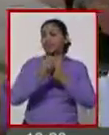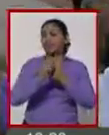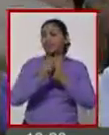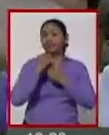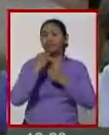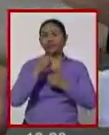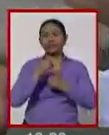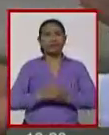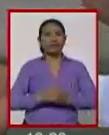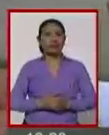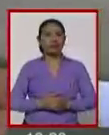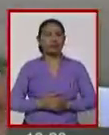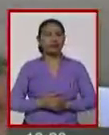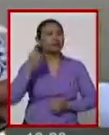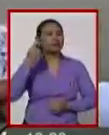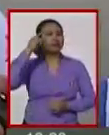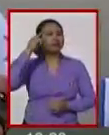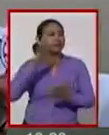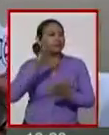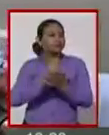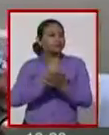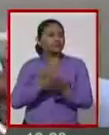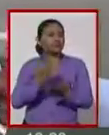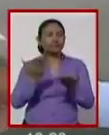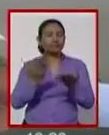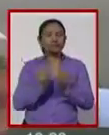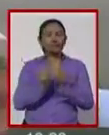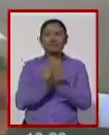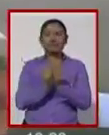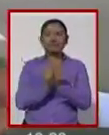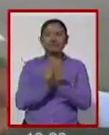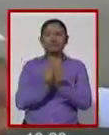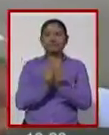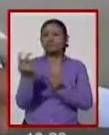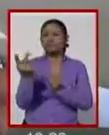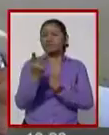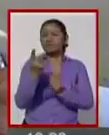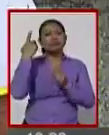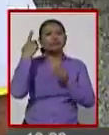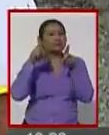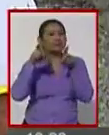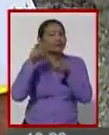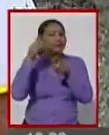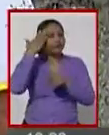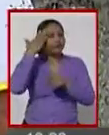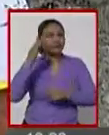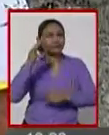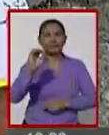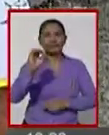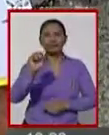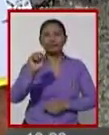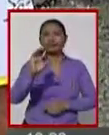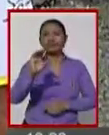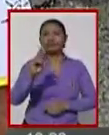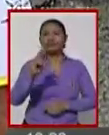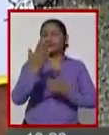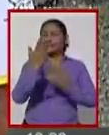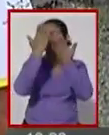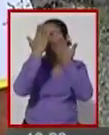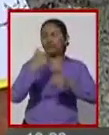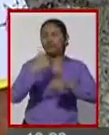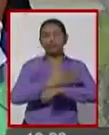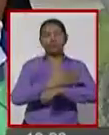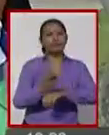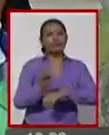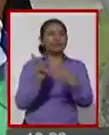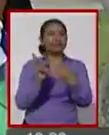pero yo creo que esa chica siempre lo ve. O se habrán enseñado a ambos, ¿no? No sé también. Oscar Santos Rueda lamenta que hasta el momento